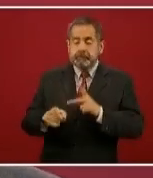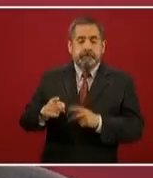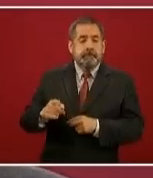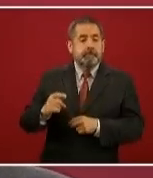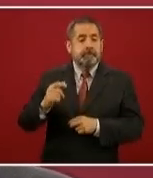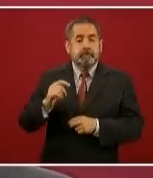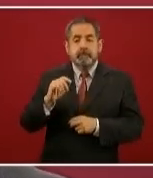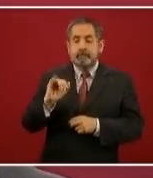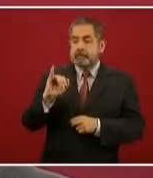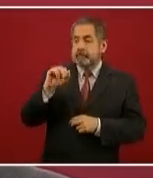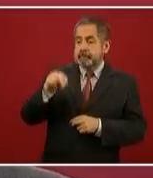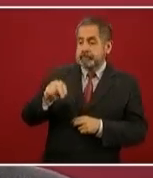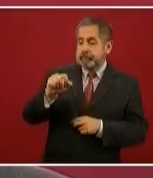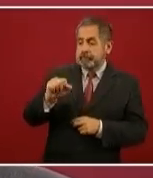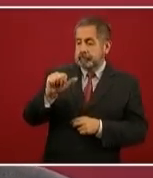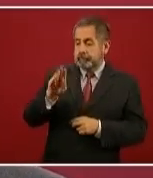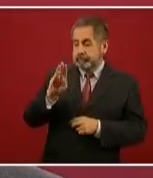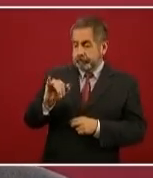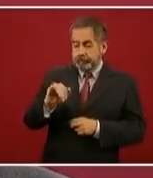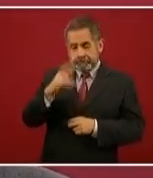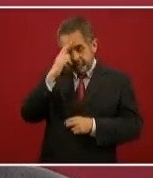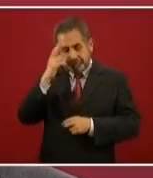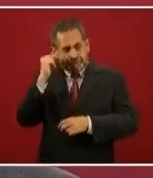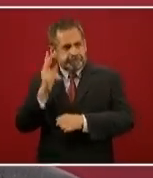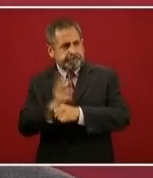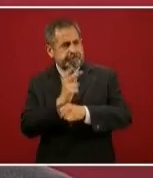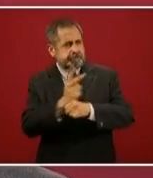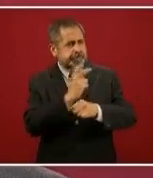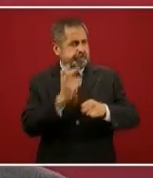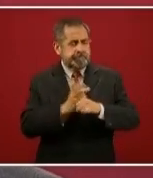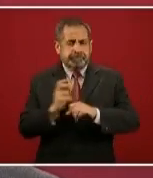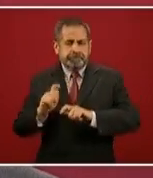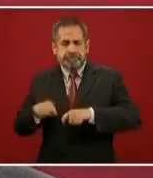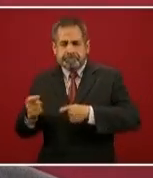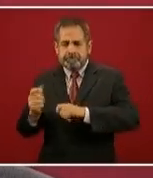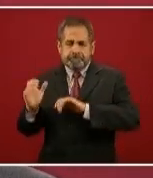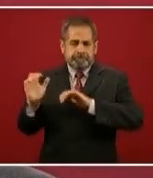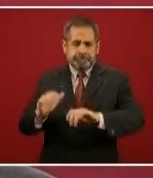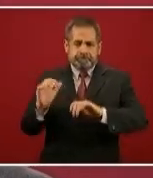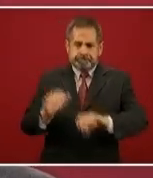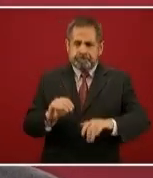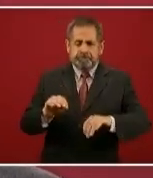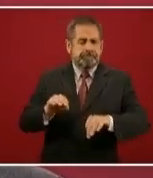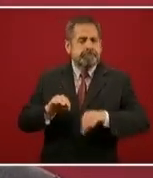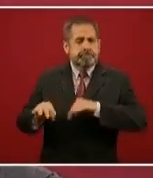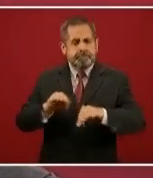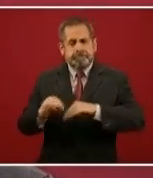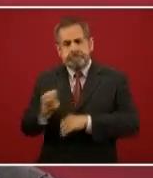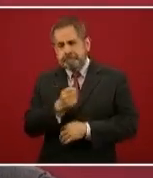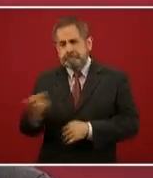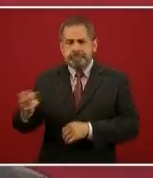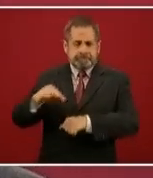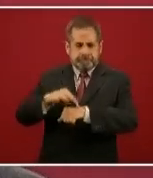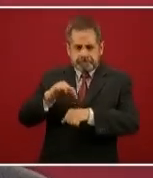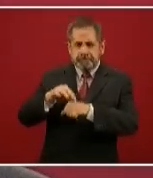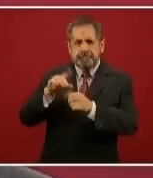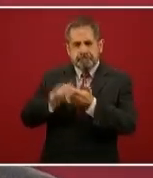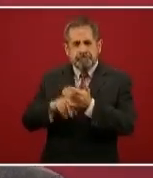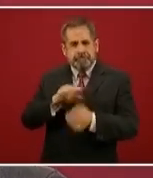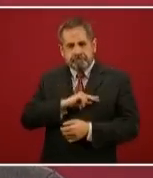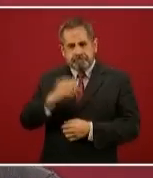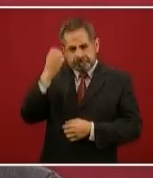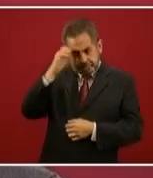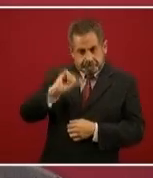Salud para el Bienestar, se estableció una convocatoria para contratar a personal de salud general y